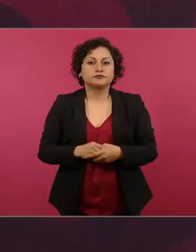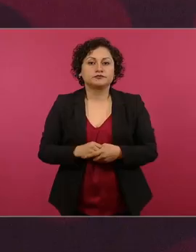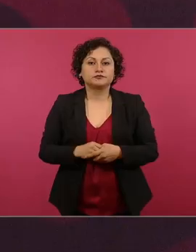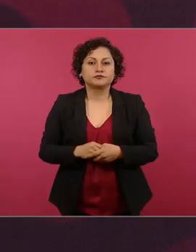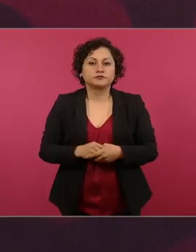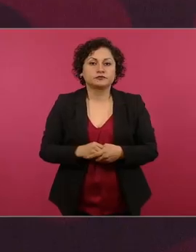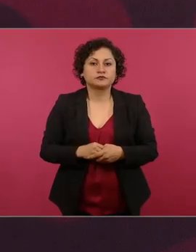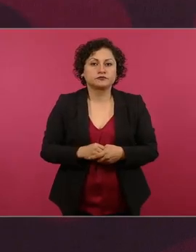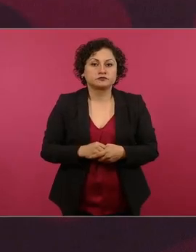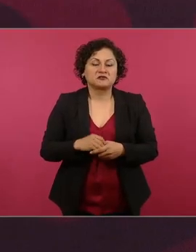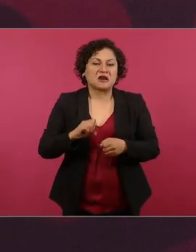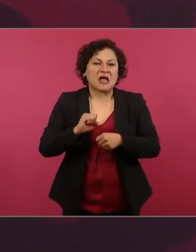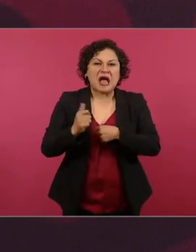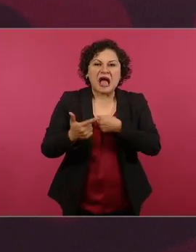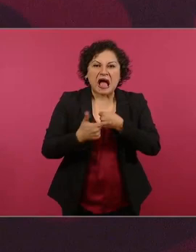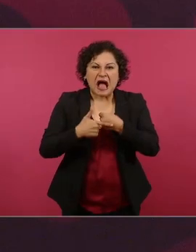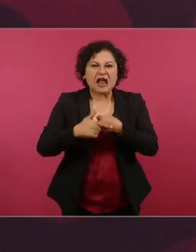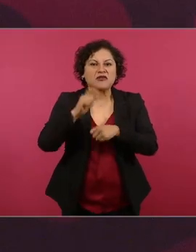estamos